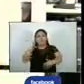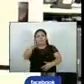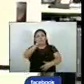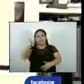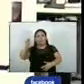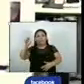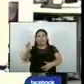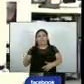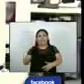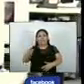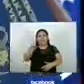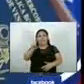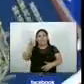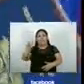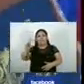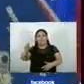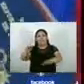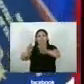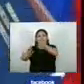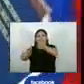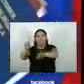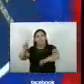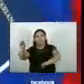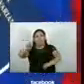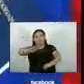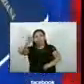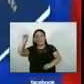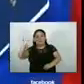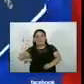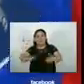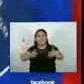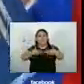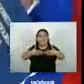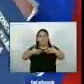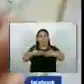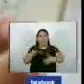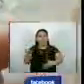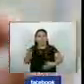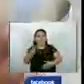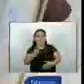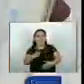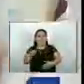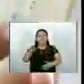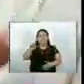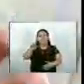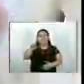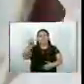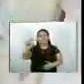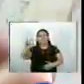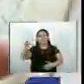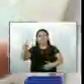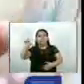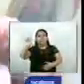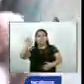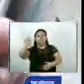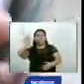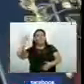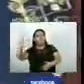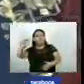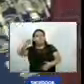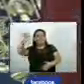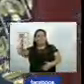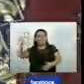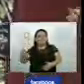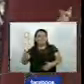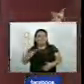Rica con un 12.71% y Panamá tiene una tasa de 13.54%.